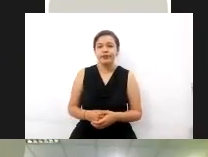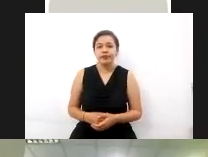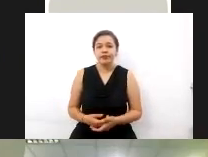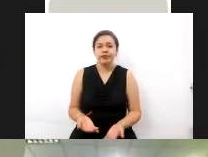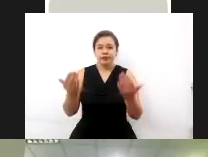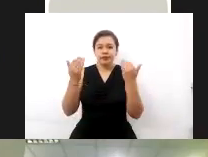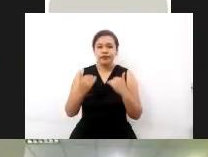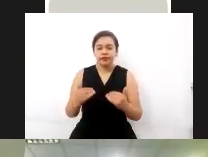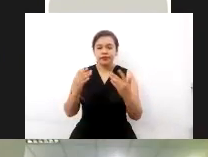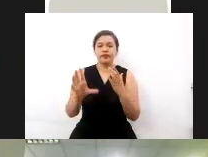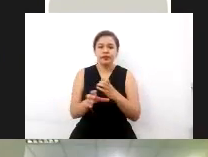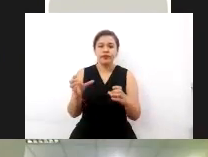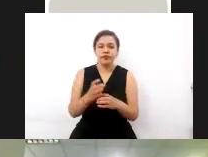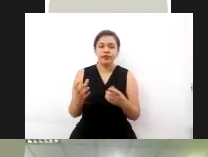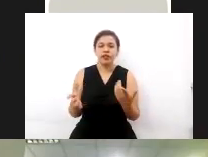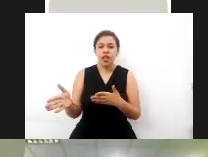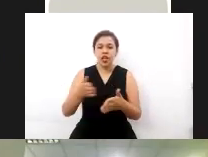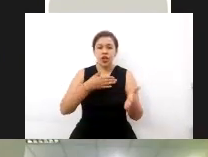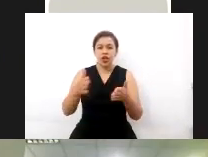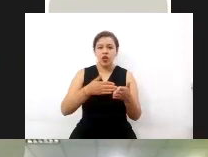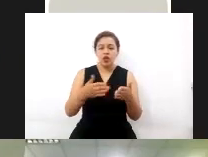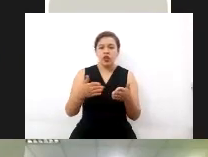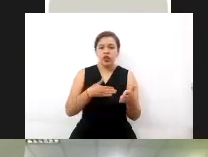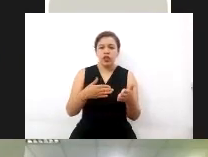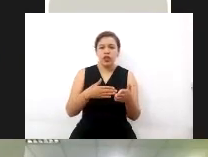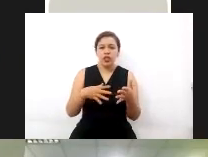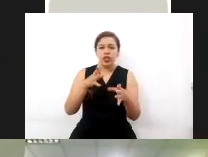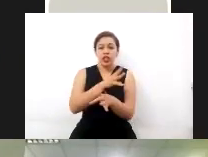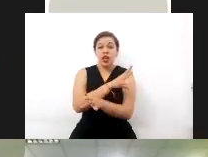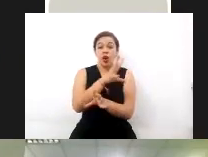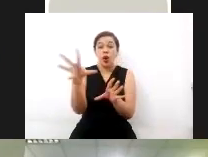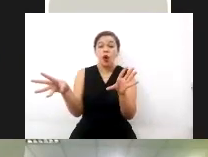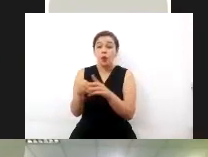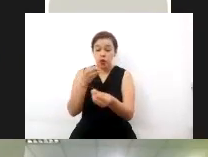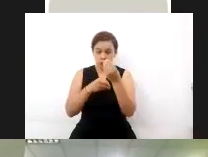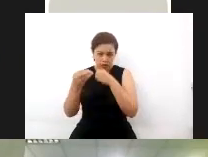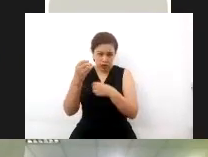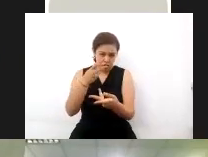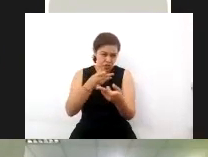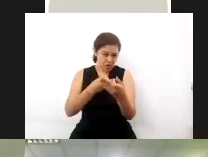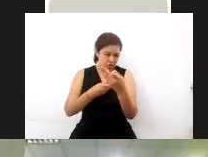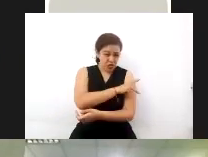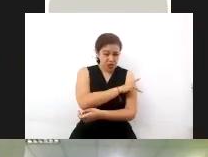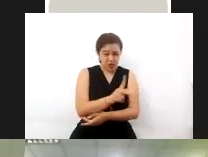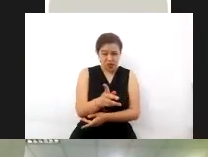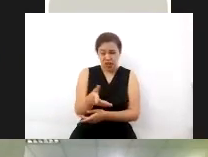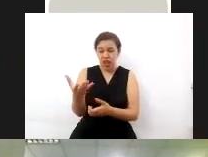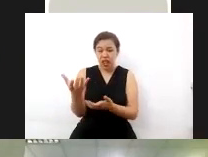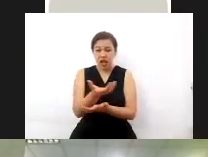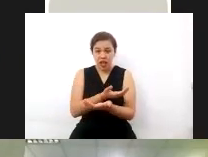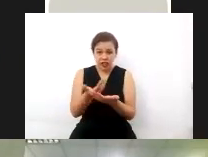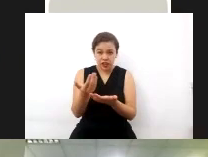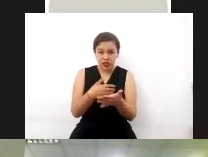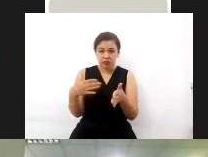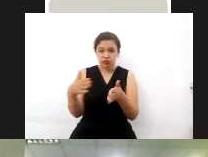otro elemento es cocinar completamente los alimentos. Todos los guisos, las sopas, nos tenemos que asegurar